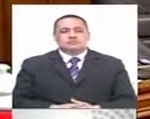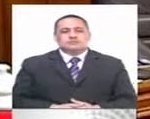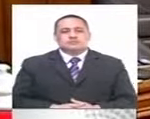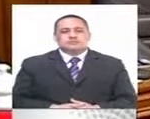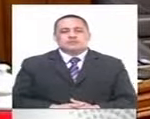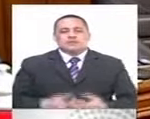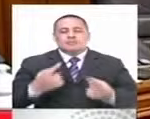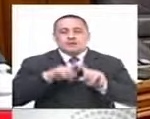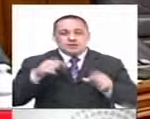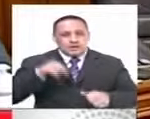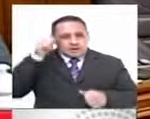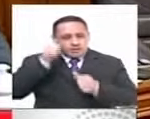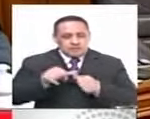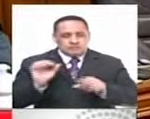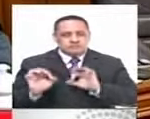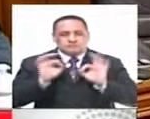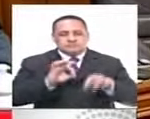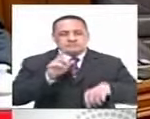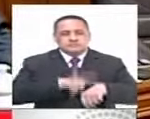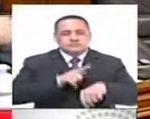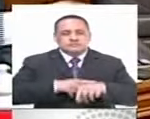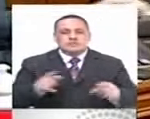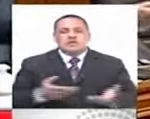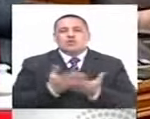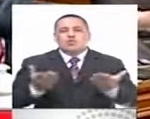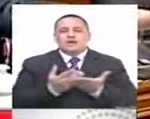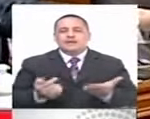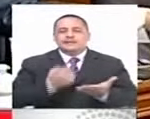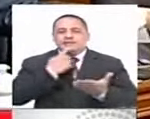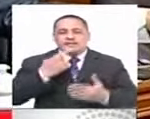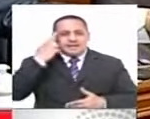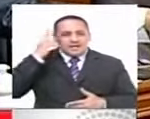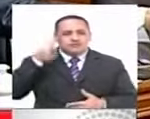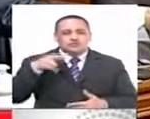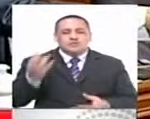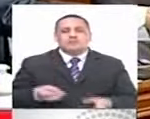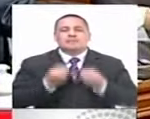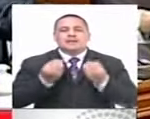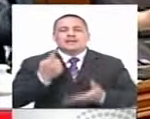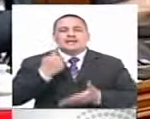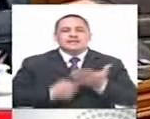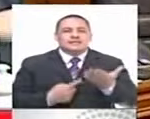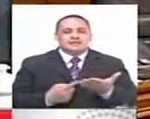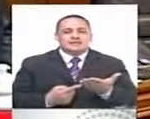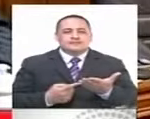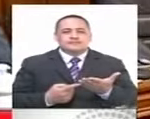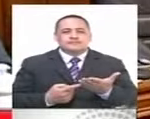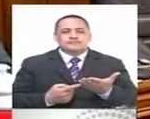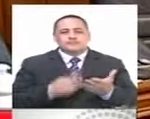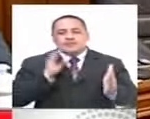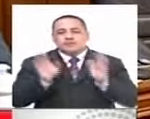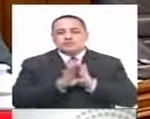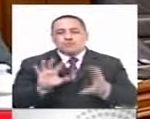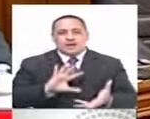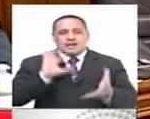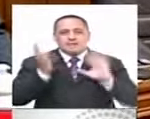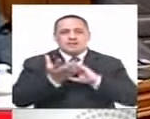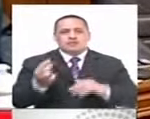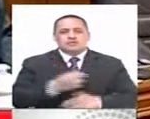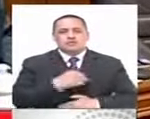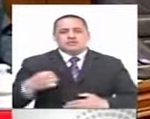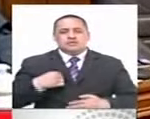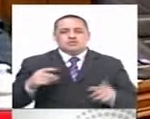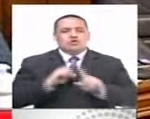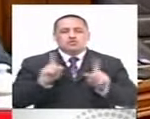Y debemos recordar al mismo tiempo cuáles han sido las razones por las que han cambiado los ministros, o